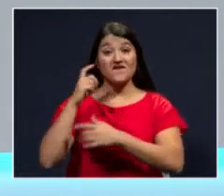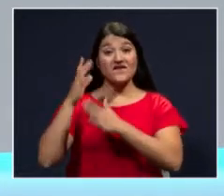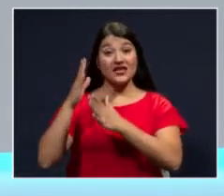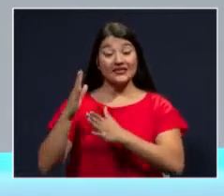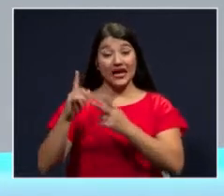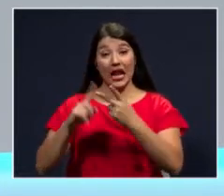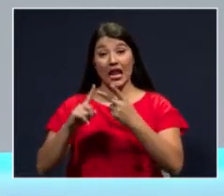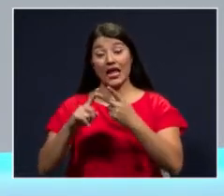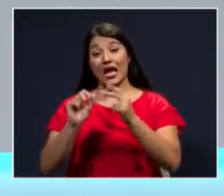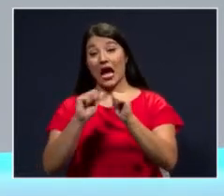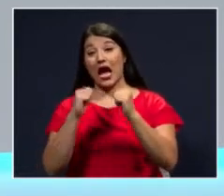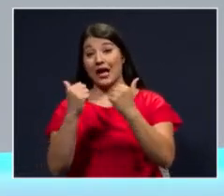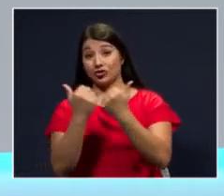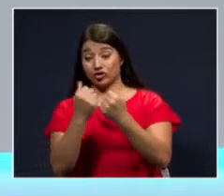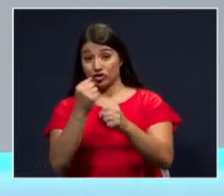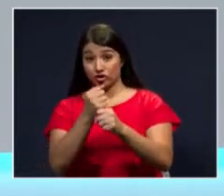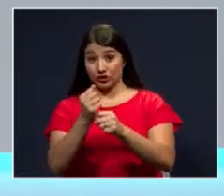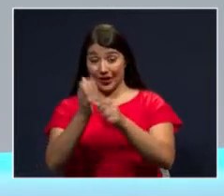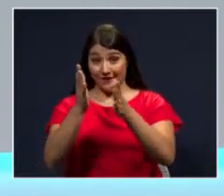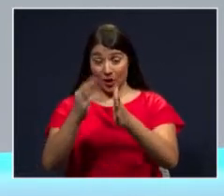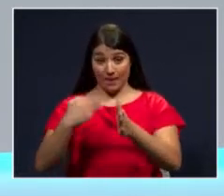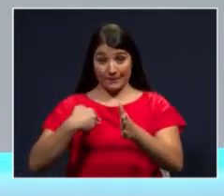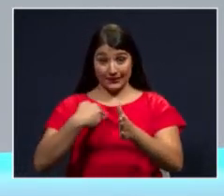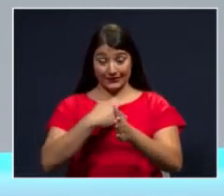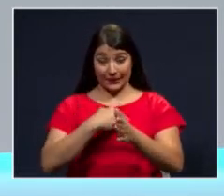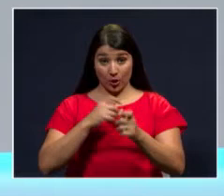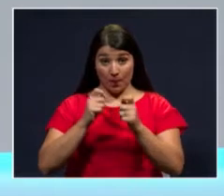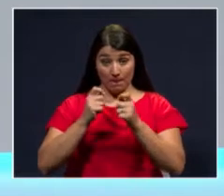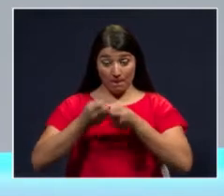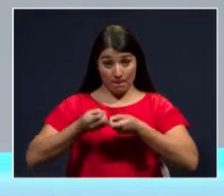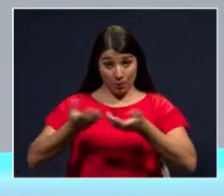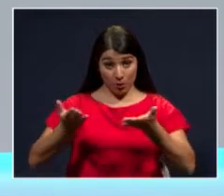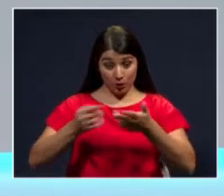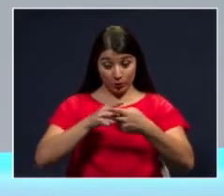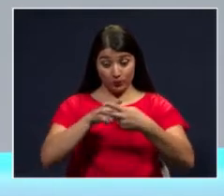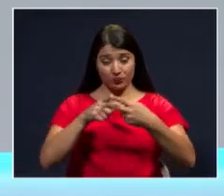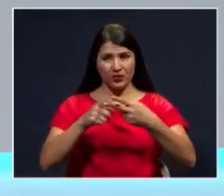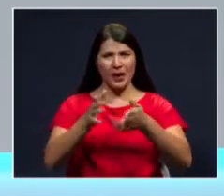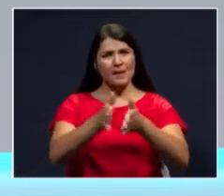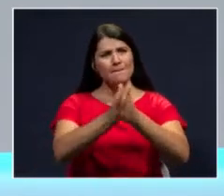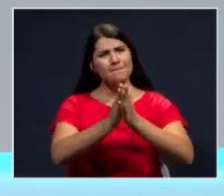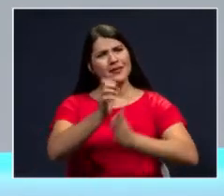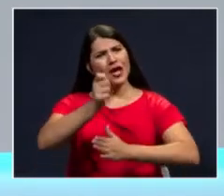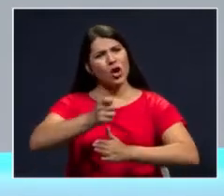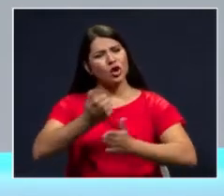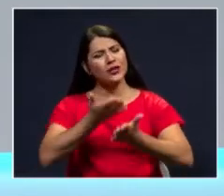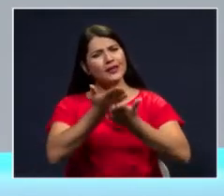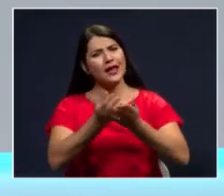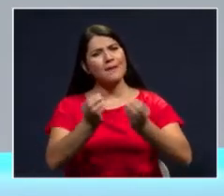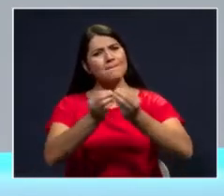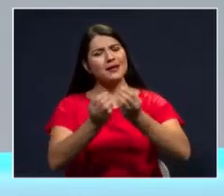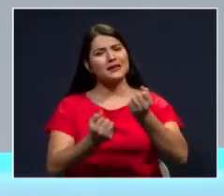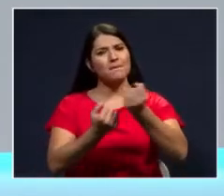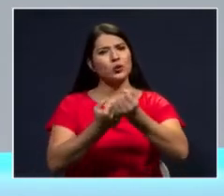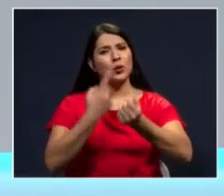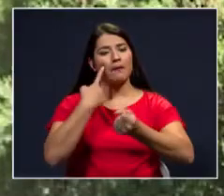la Asociación de Funcionarios del Ministerio Público le piden a la Corte brindar más apoyo a los